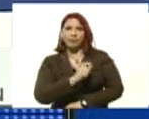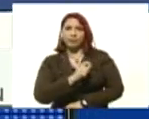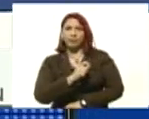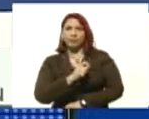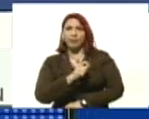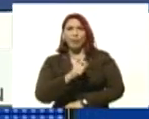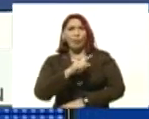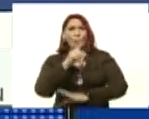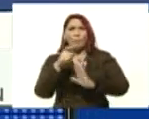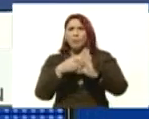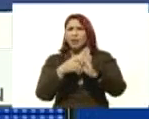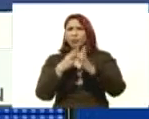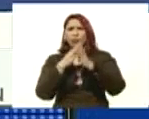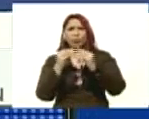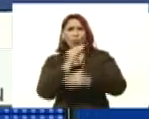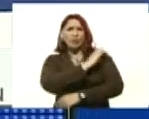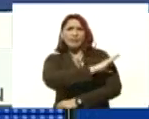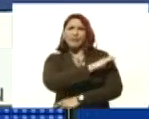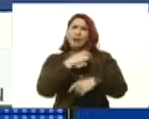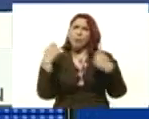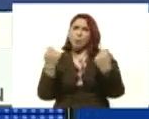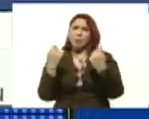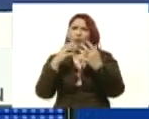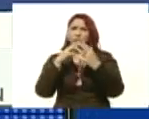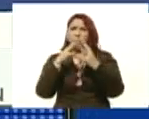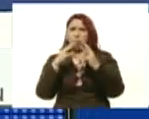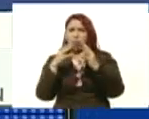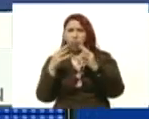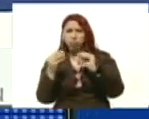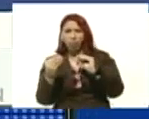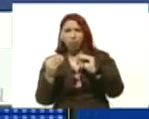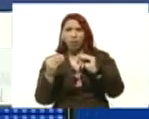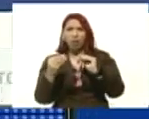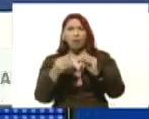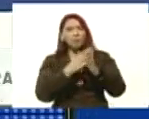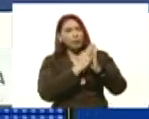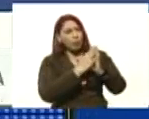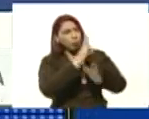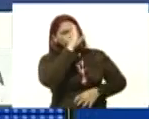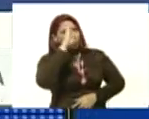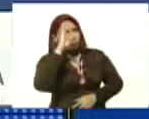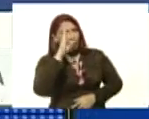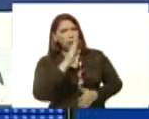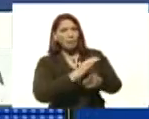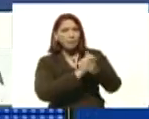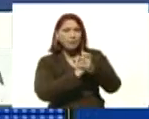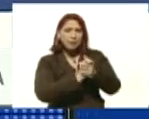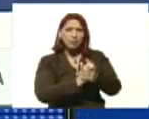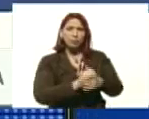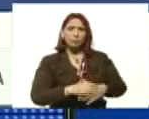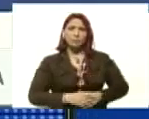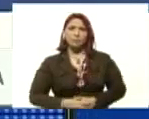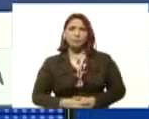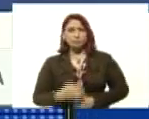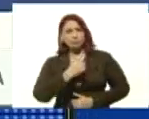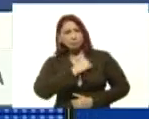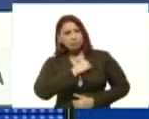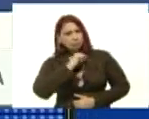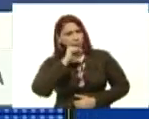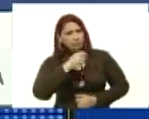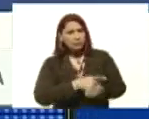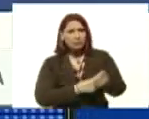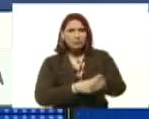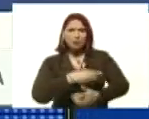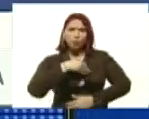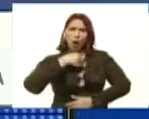clínica popular. Entonces le dije, Diosdado, compadre, compañero y camarada, hermano del